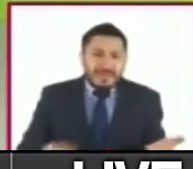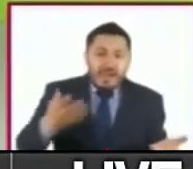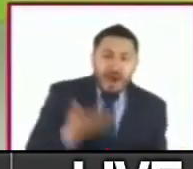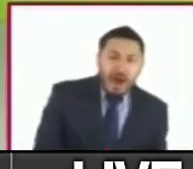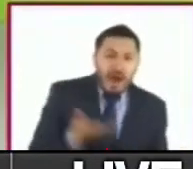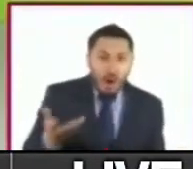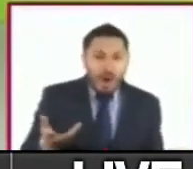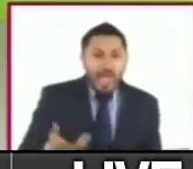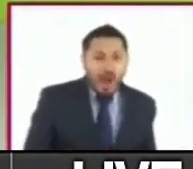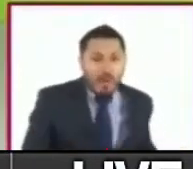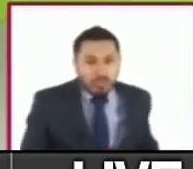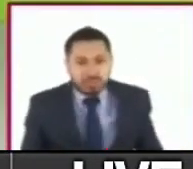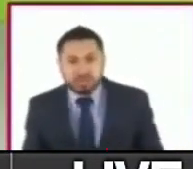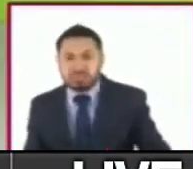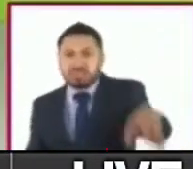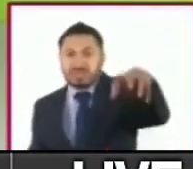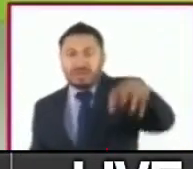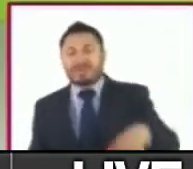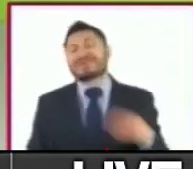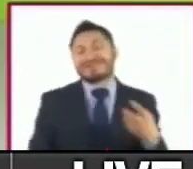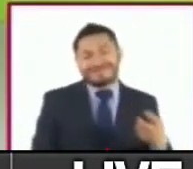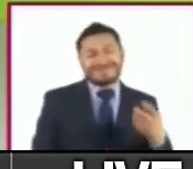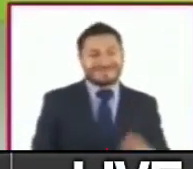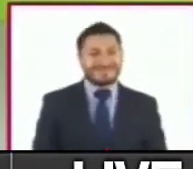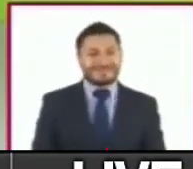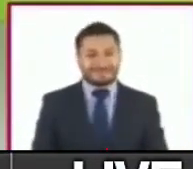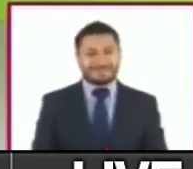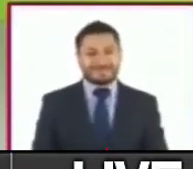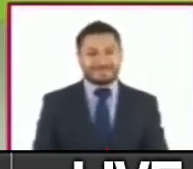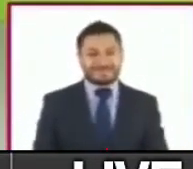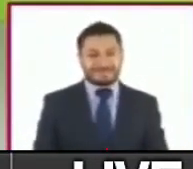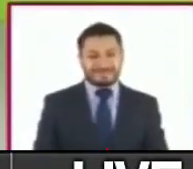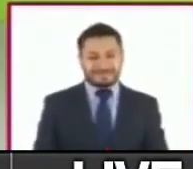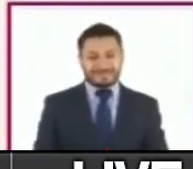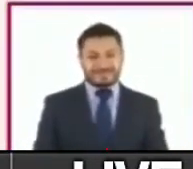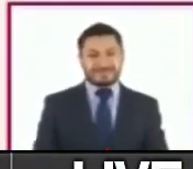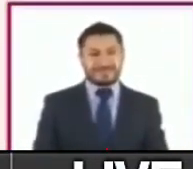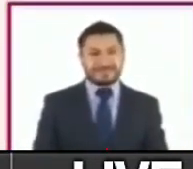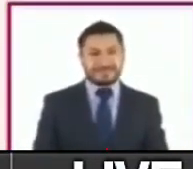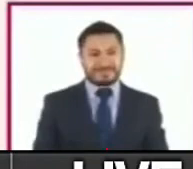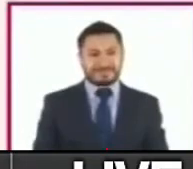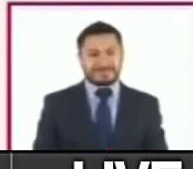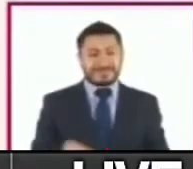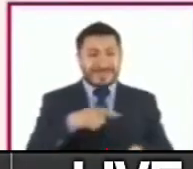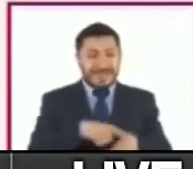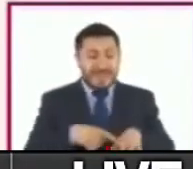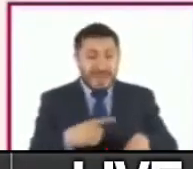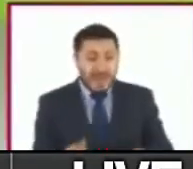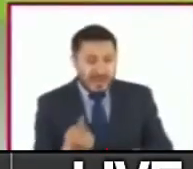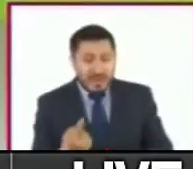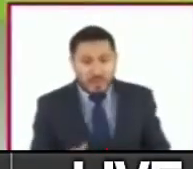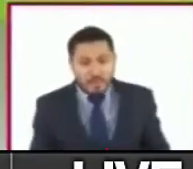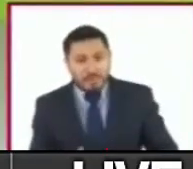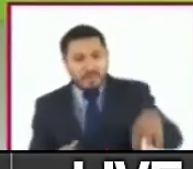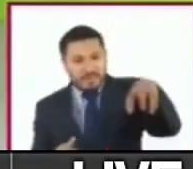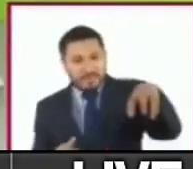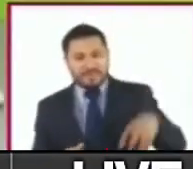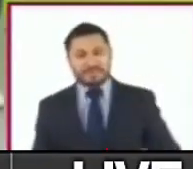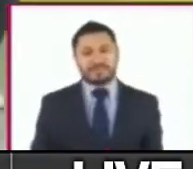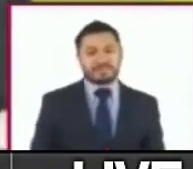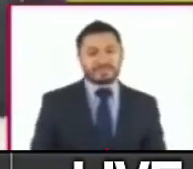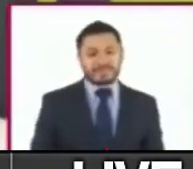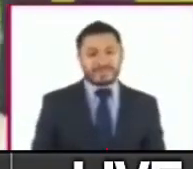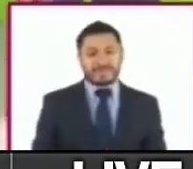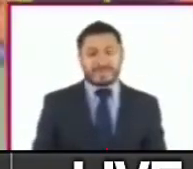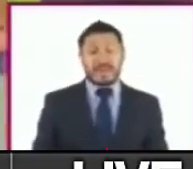arriba? Ahora, ¿cómo tenemos que colocar nuestra mano? Sí. Exacto, con el dorso. Vamos. Es un